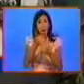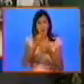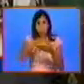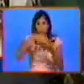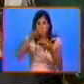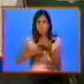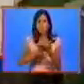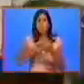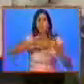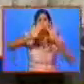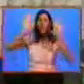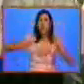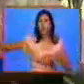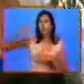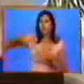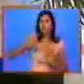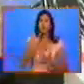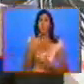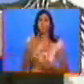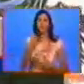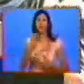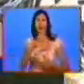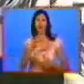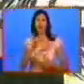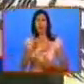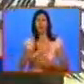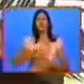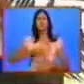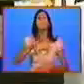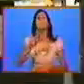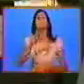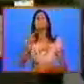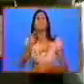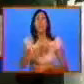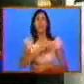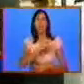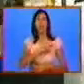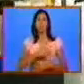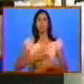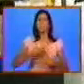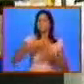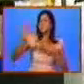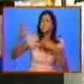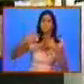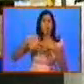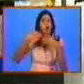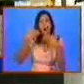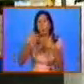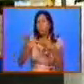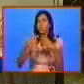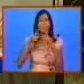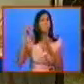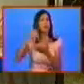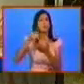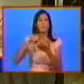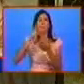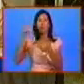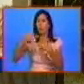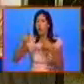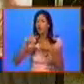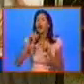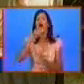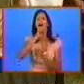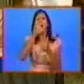plásticas y el muralismo, Henry, desde la parroquia 23 de enero, ha traspasado fronteras, participando junto a